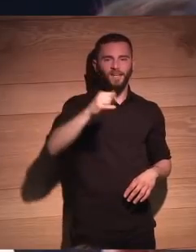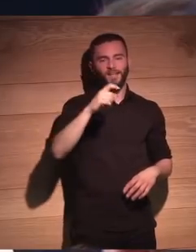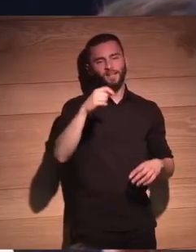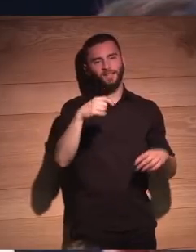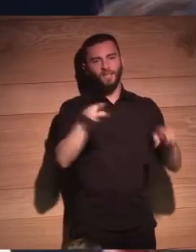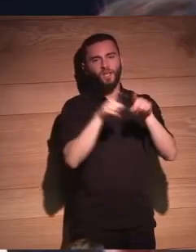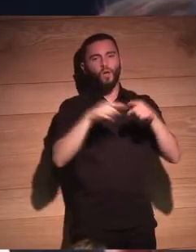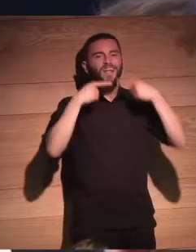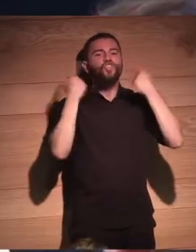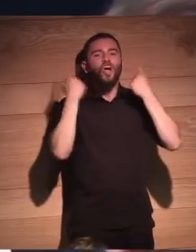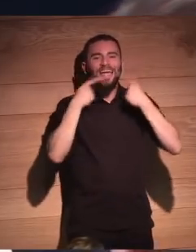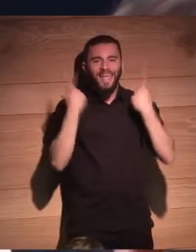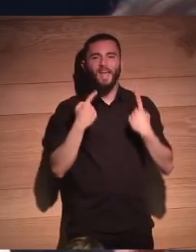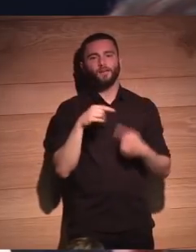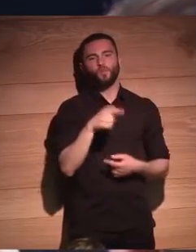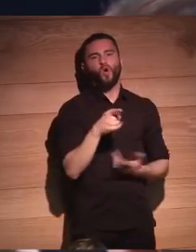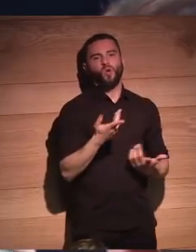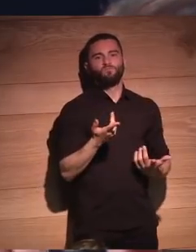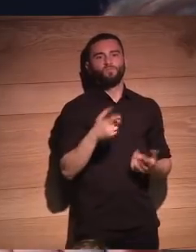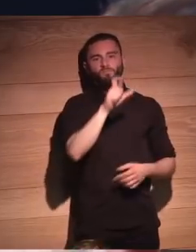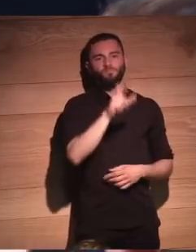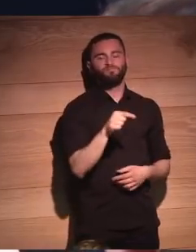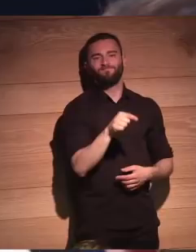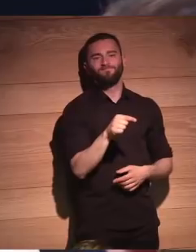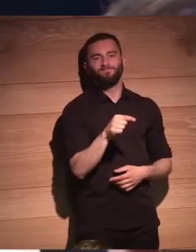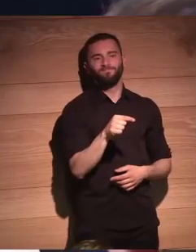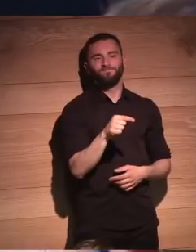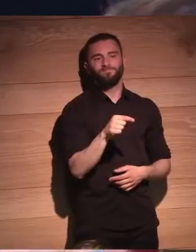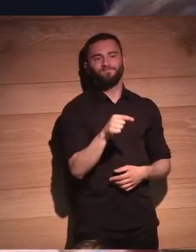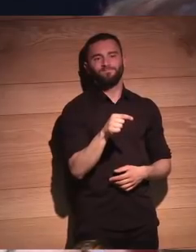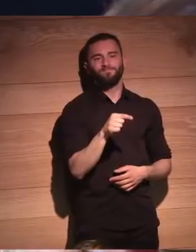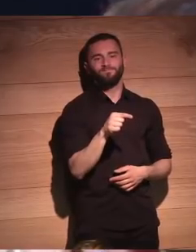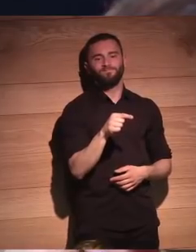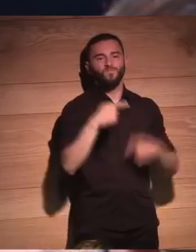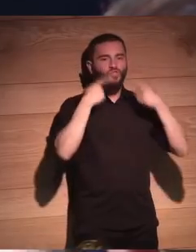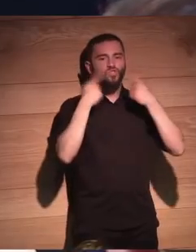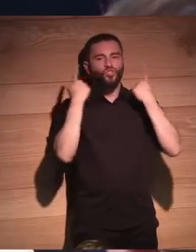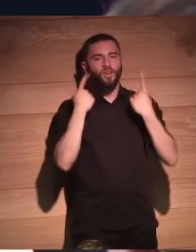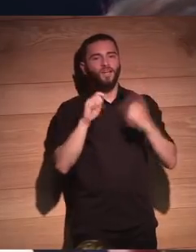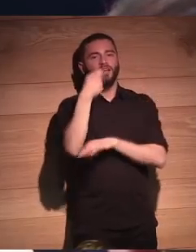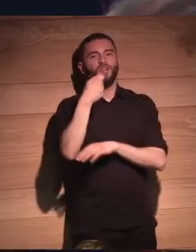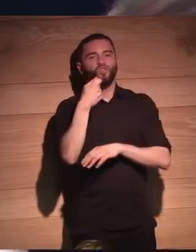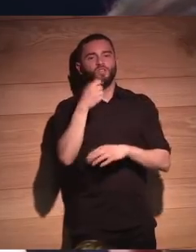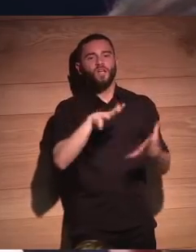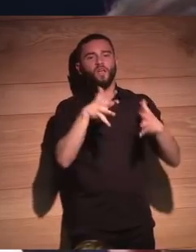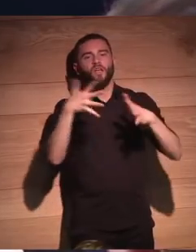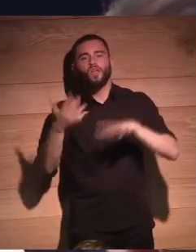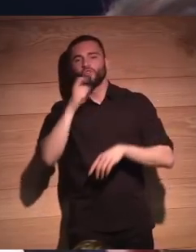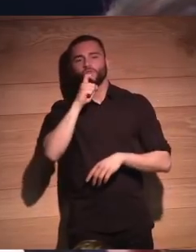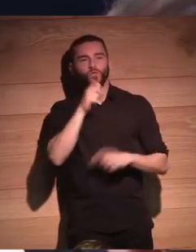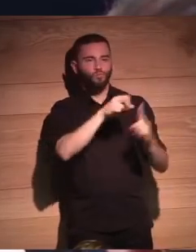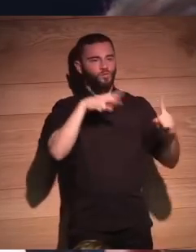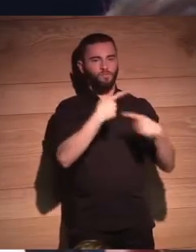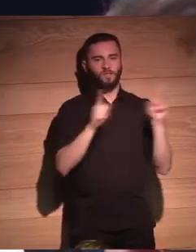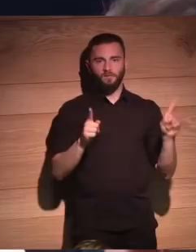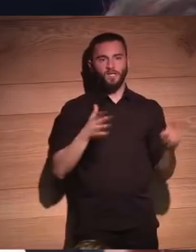alguien mucho más patético, de cómo puede llegar a ser el Joker. Es otra visión.